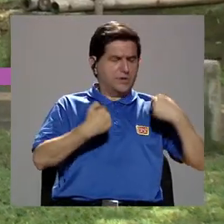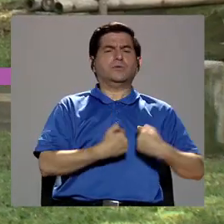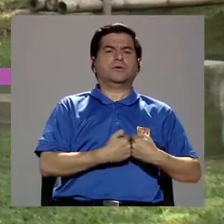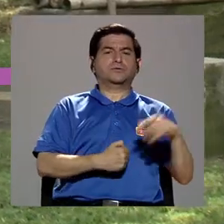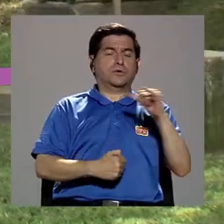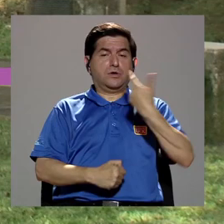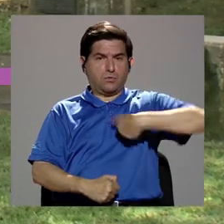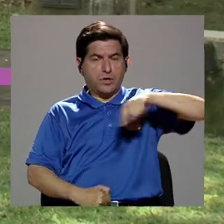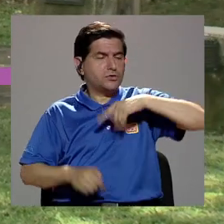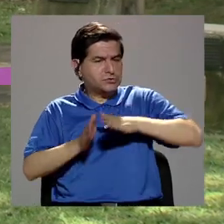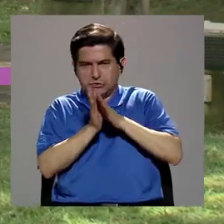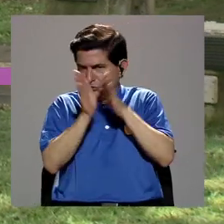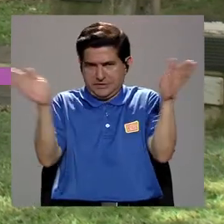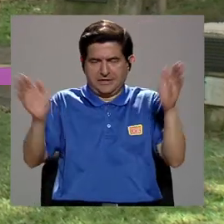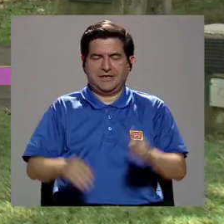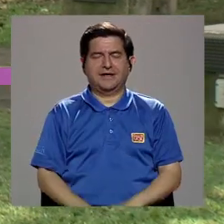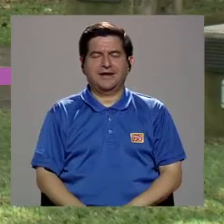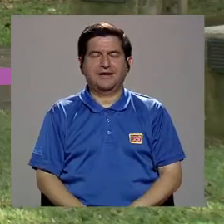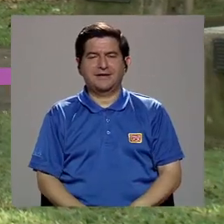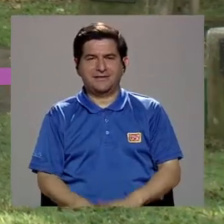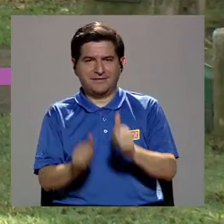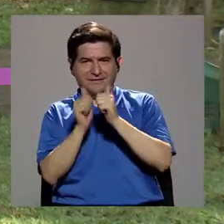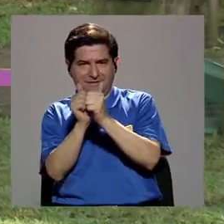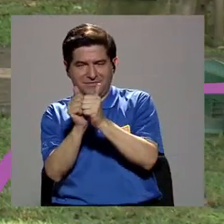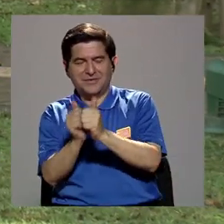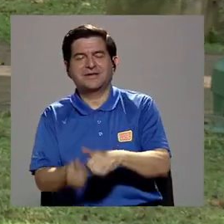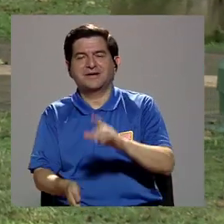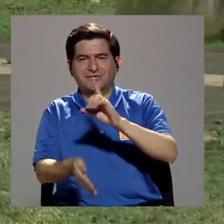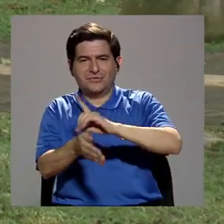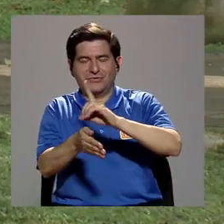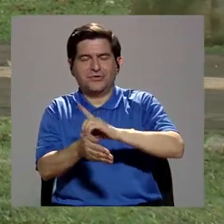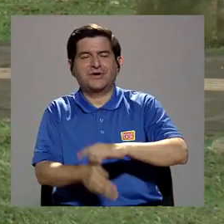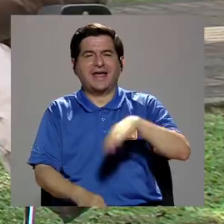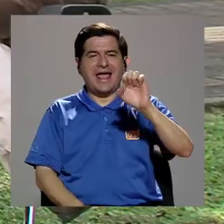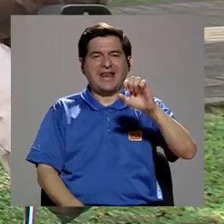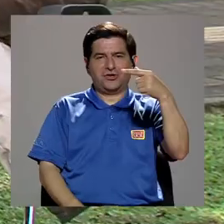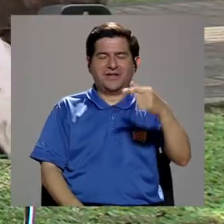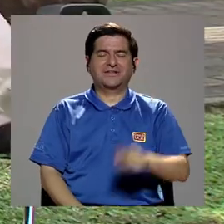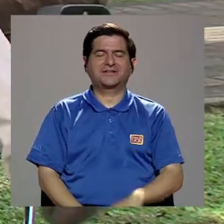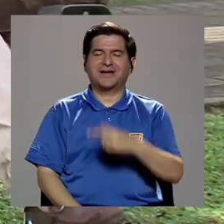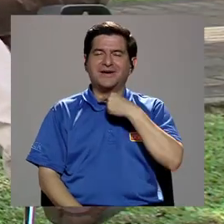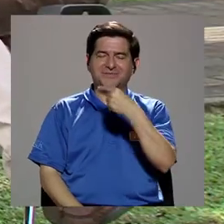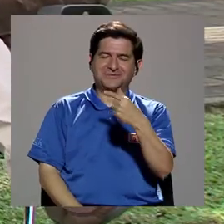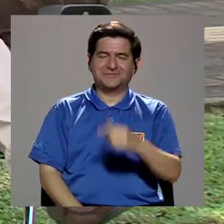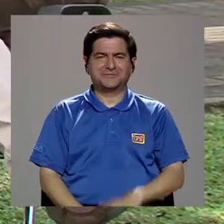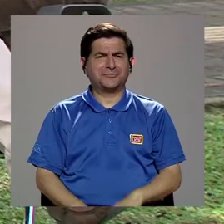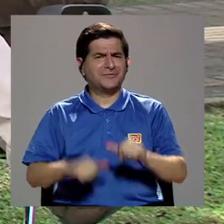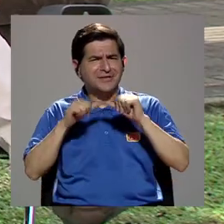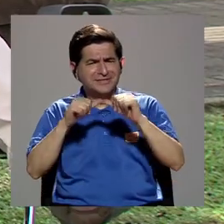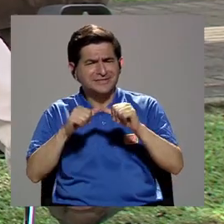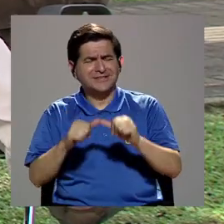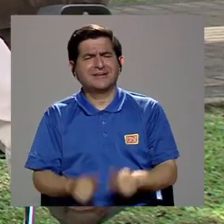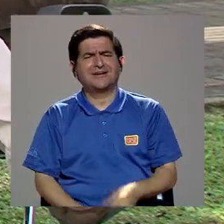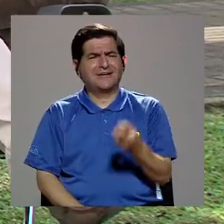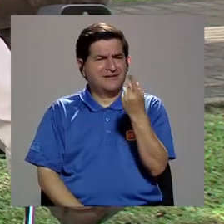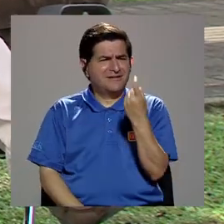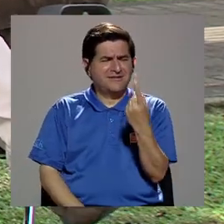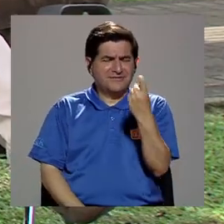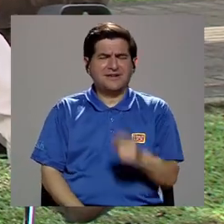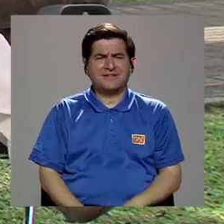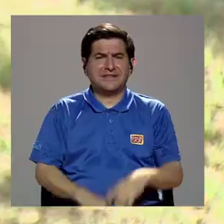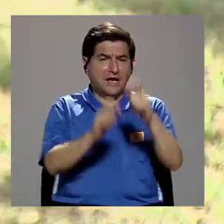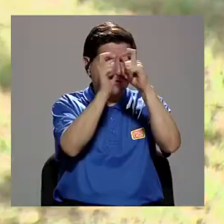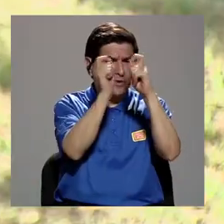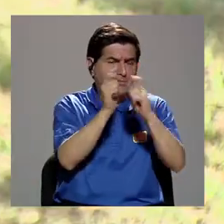corazón y bueno, y cuidarnos nosotros en general. Estamos en compañía del doctor Eliud Carita. Gracias. Un placer. Seguimos. Sí, sigamos entonces. Nos quedan